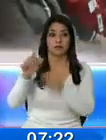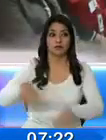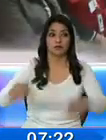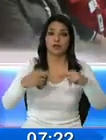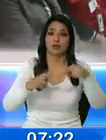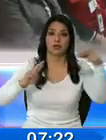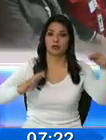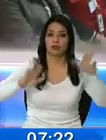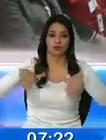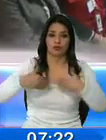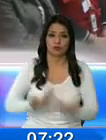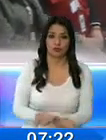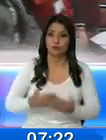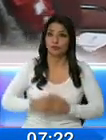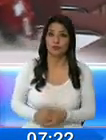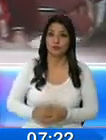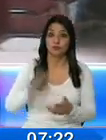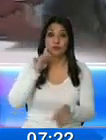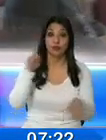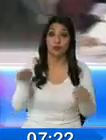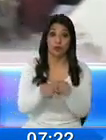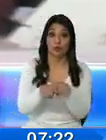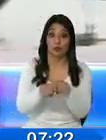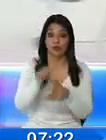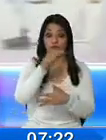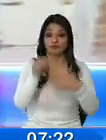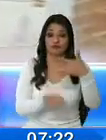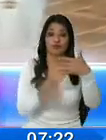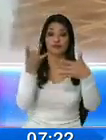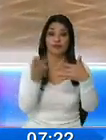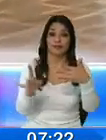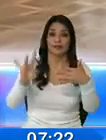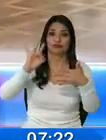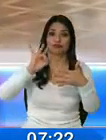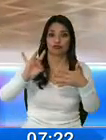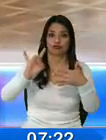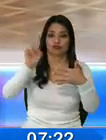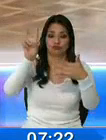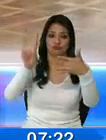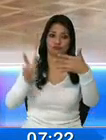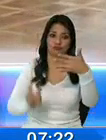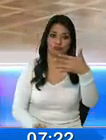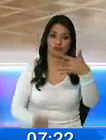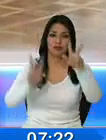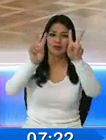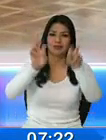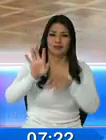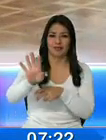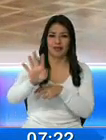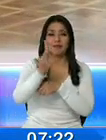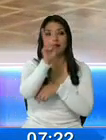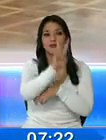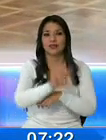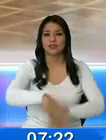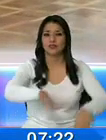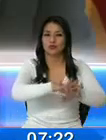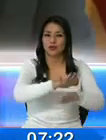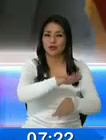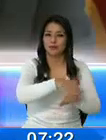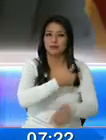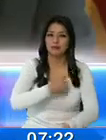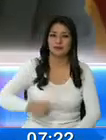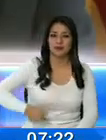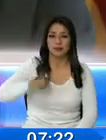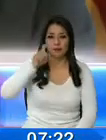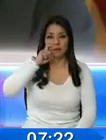es decir, los acuerdos, 18 en total, a los que se llegó respecto a la crisis que enfrenta el país liderado por Nicolás Maduro.